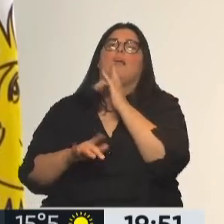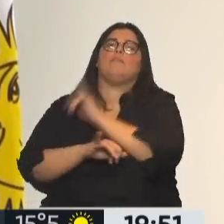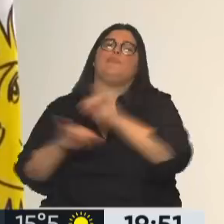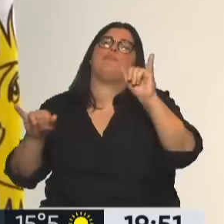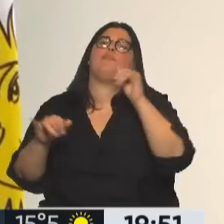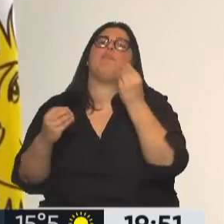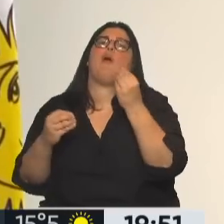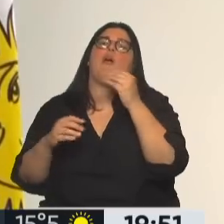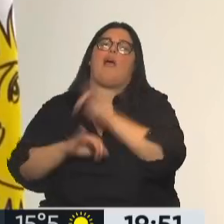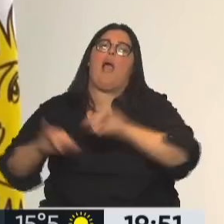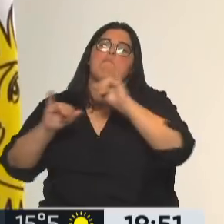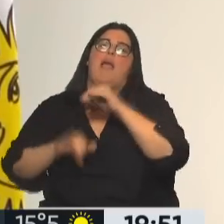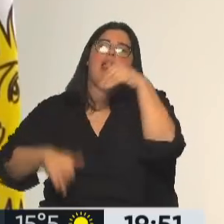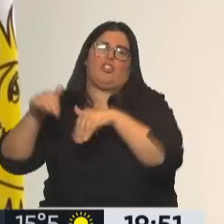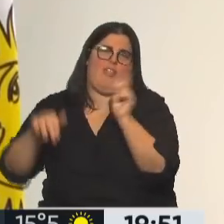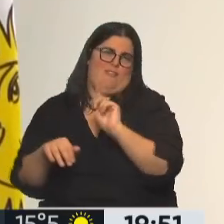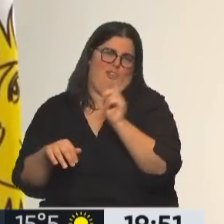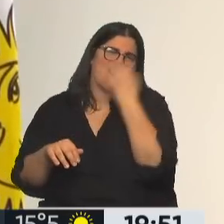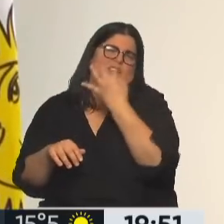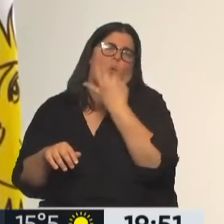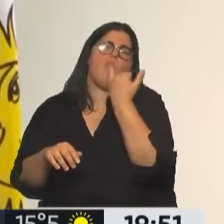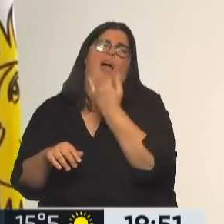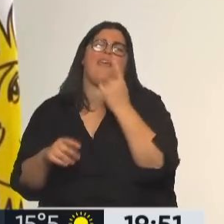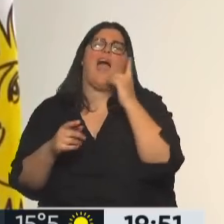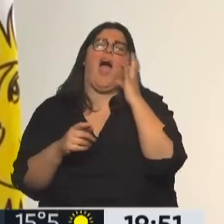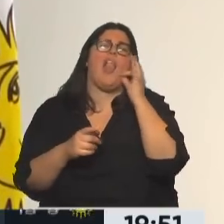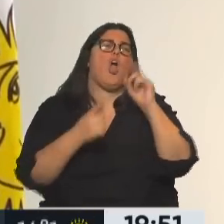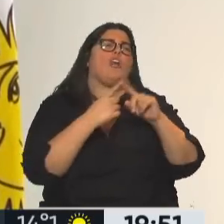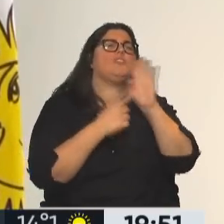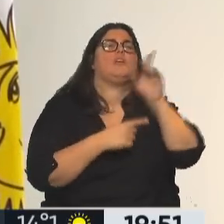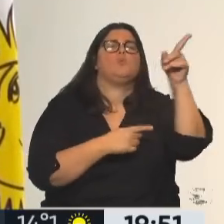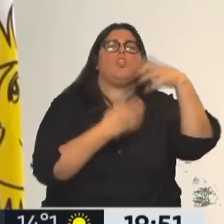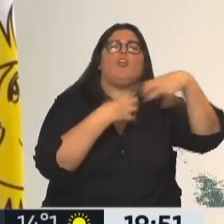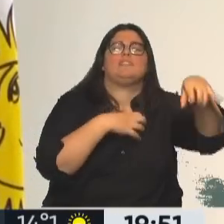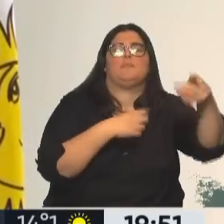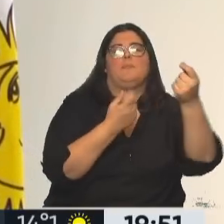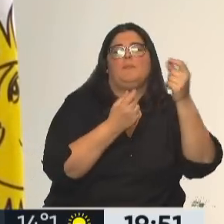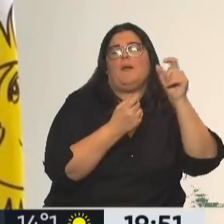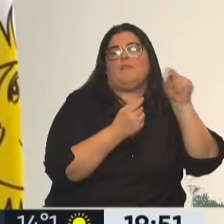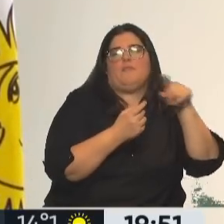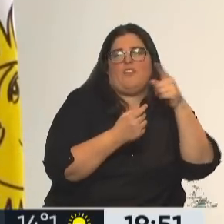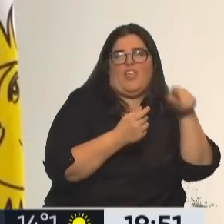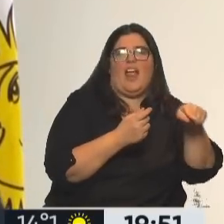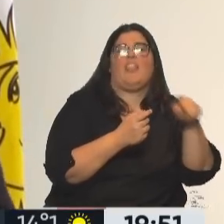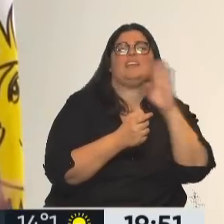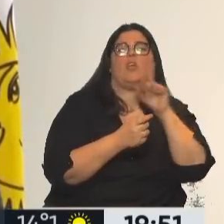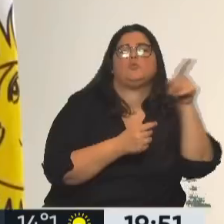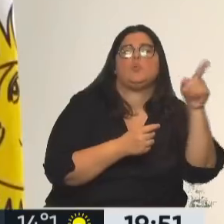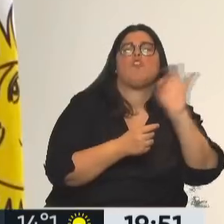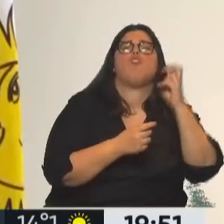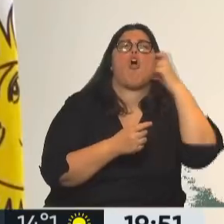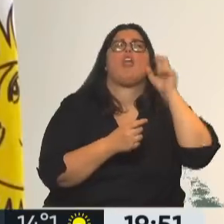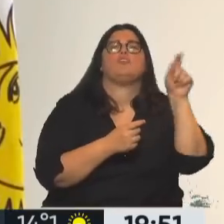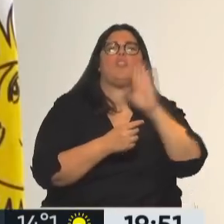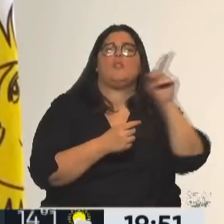electoral, sino que tendrá algún correlato de charla con la Reserva Federal de Estados Unidos o con el Congreso de Estados Unidos. Entiendo